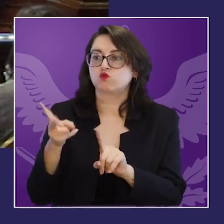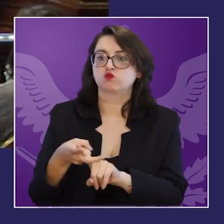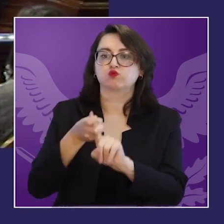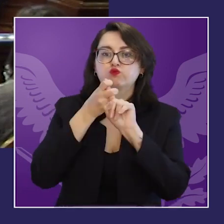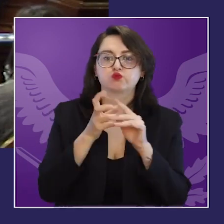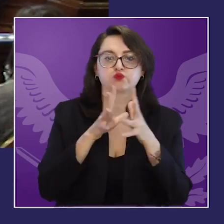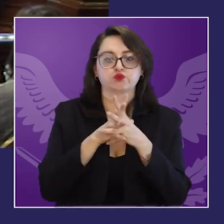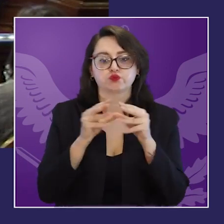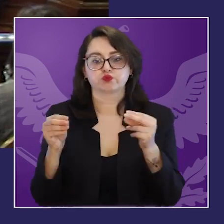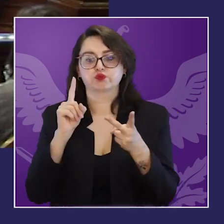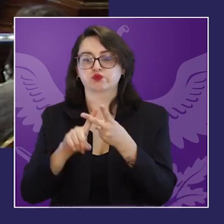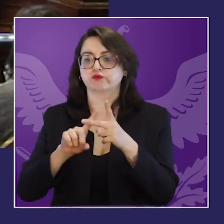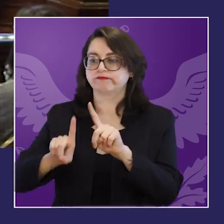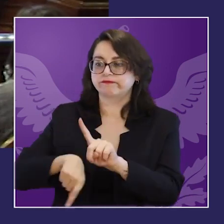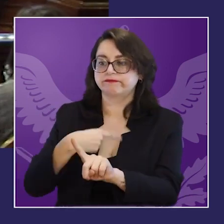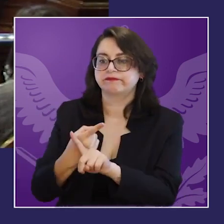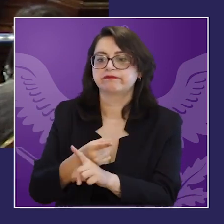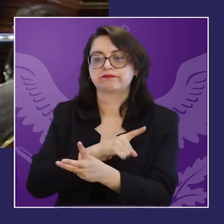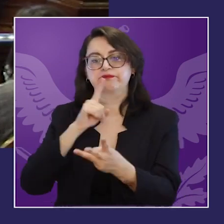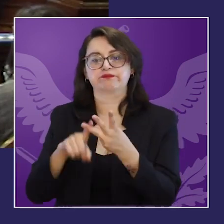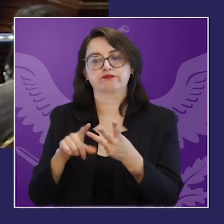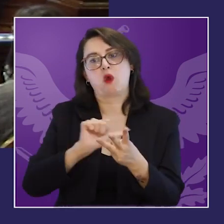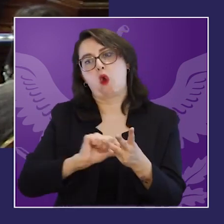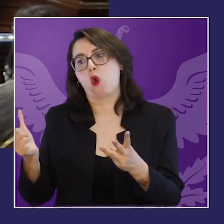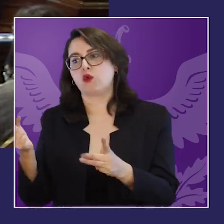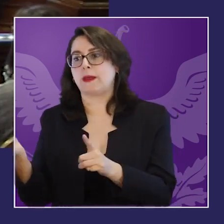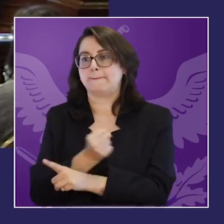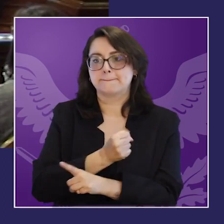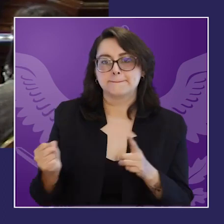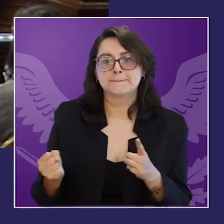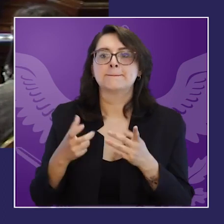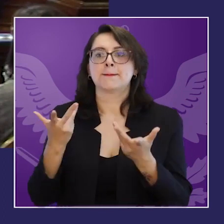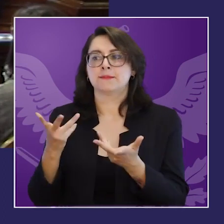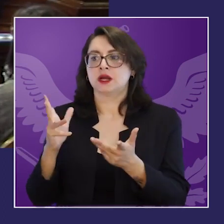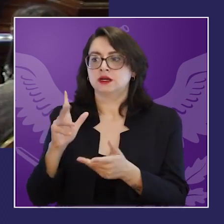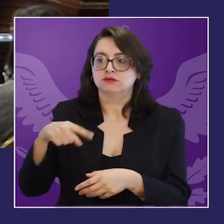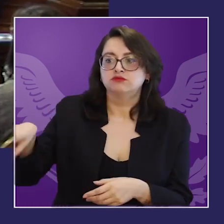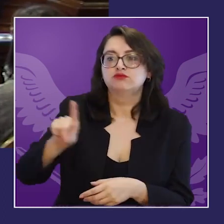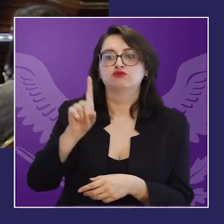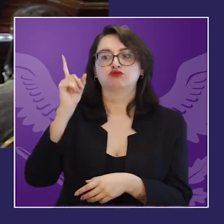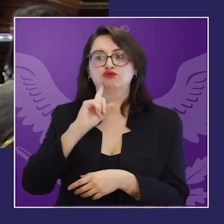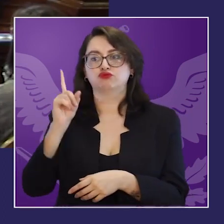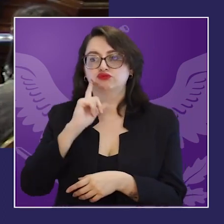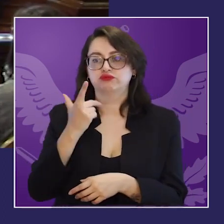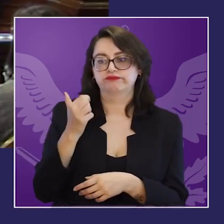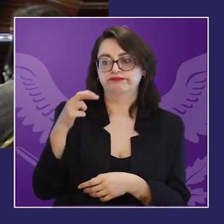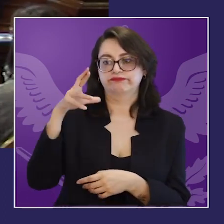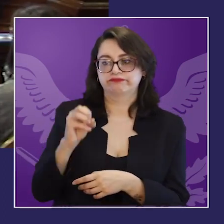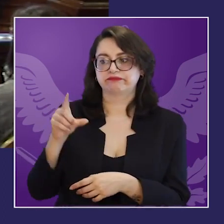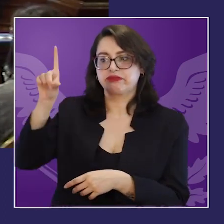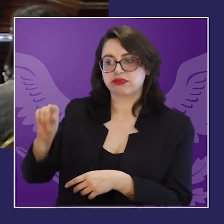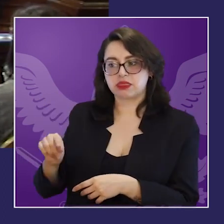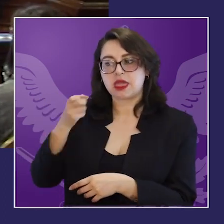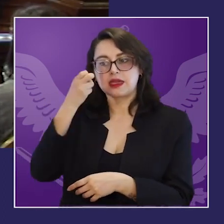delitos que se relacionen con desapariciones, con violación sexual, otras formas de violencia y homicidio de